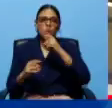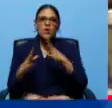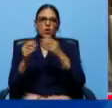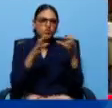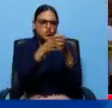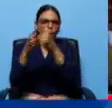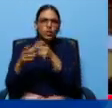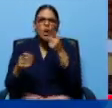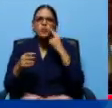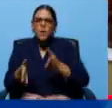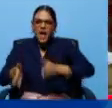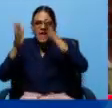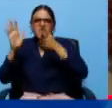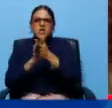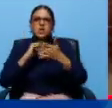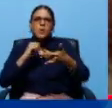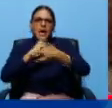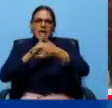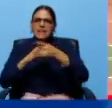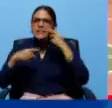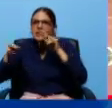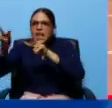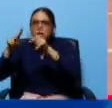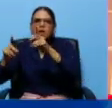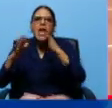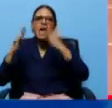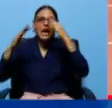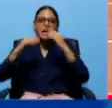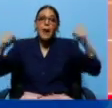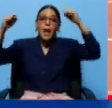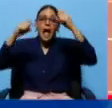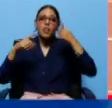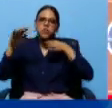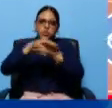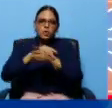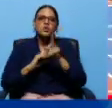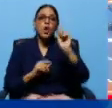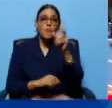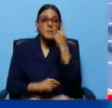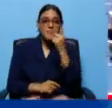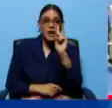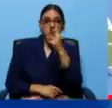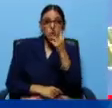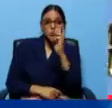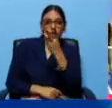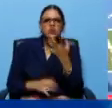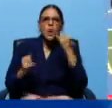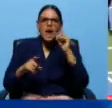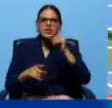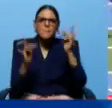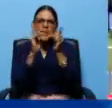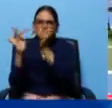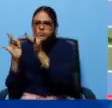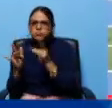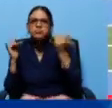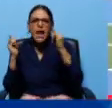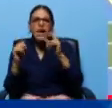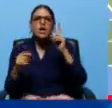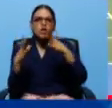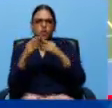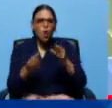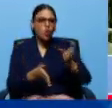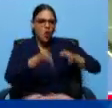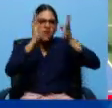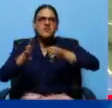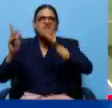del área técnica, donde están los más grandes. Aquí tenemos primero, segundo y tercero, sin embargo, hay una interacción entre ambos procesos,